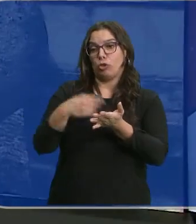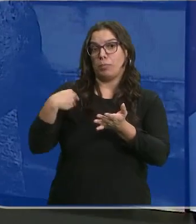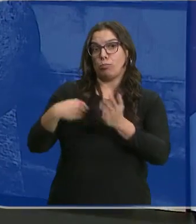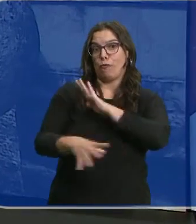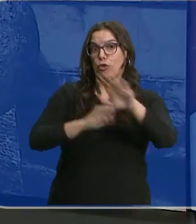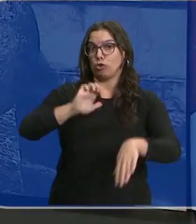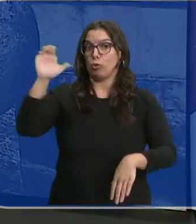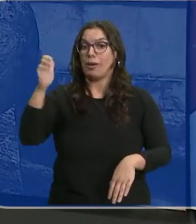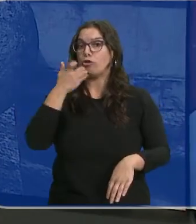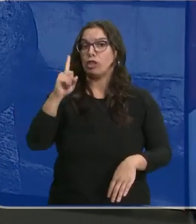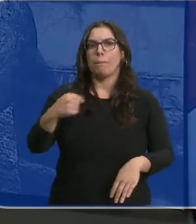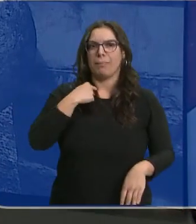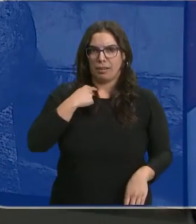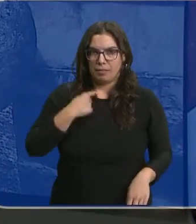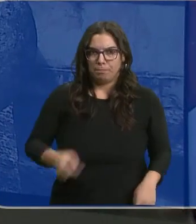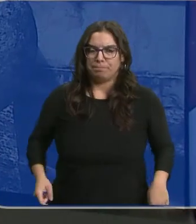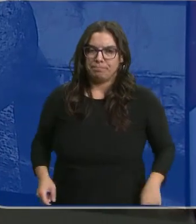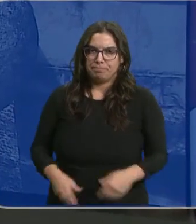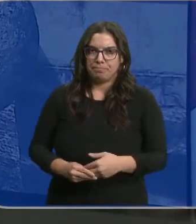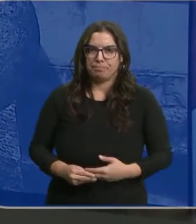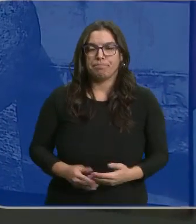Luis Ángel, volvemos contigo.